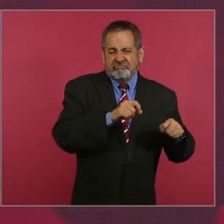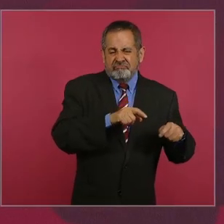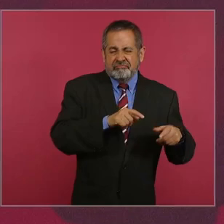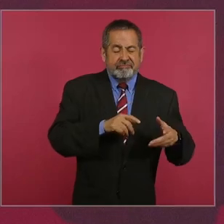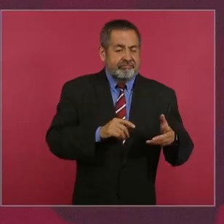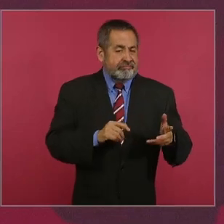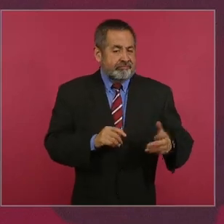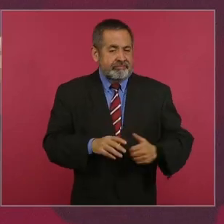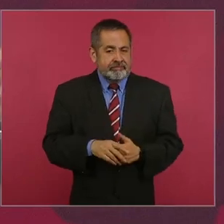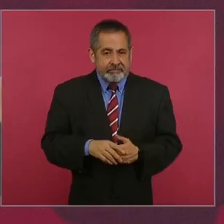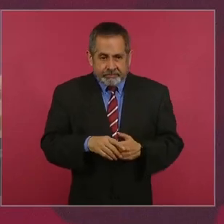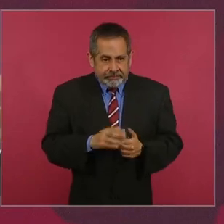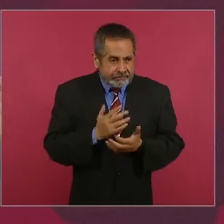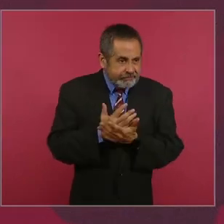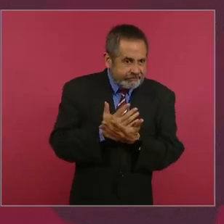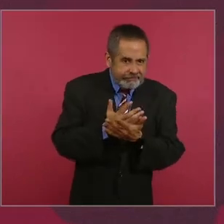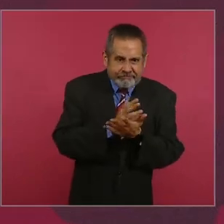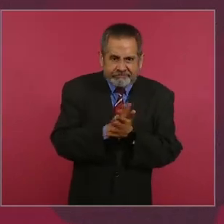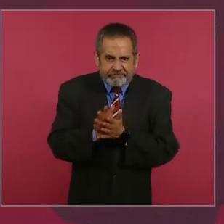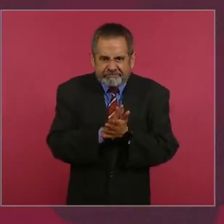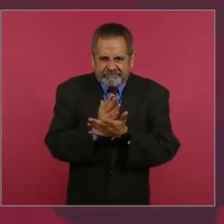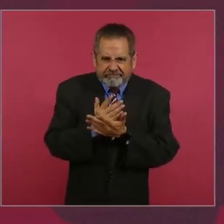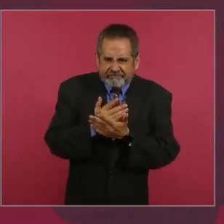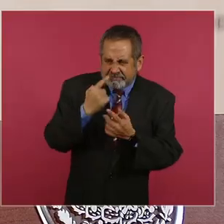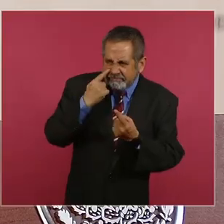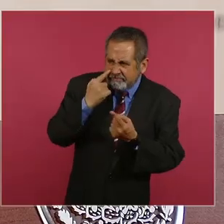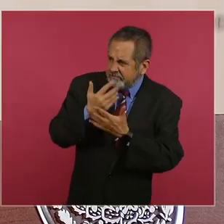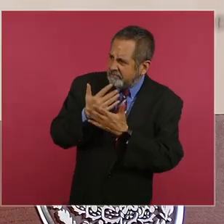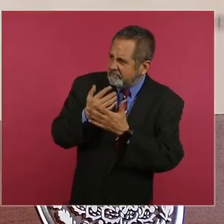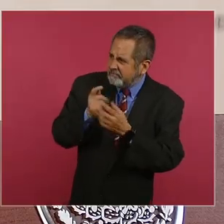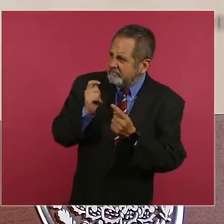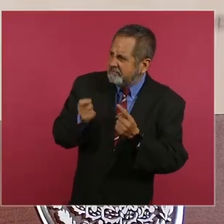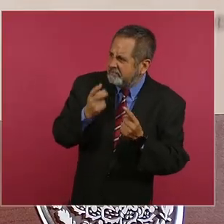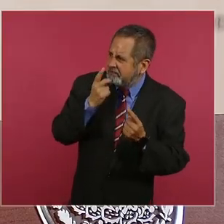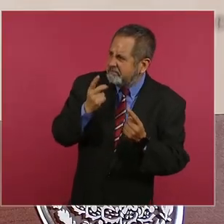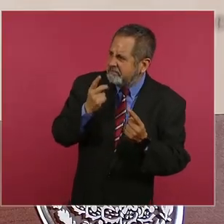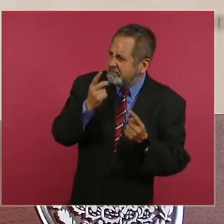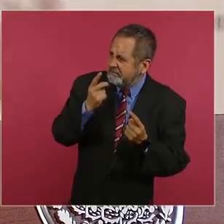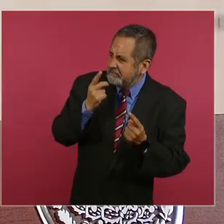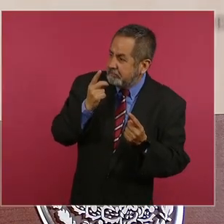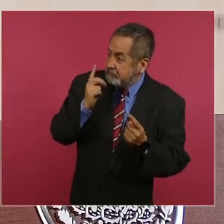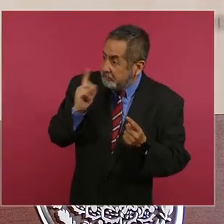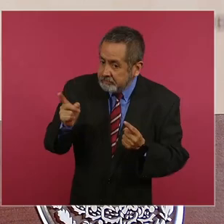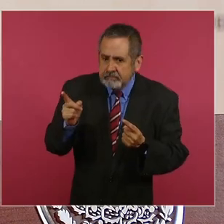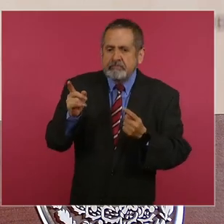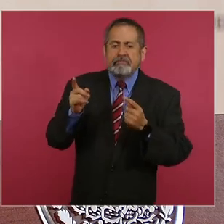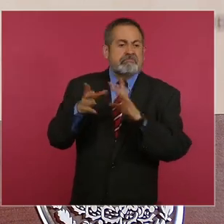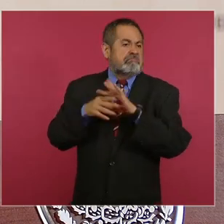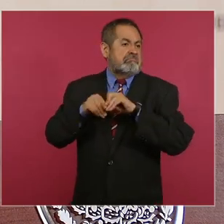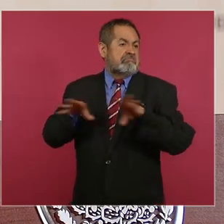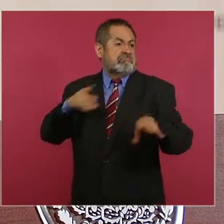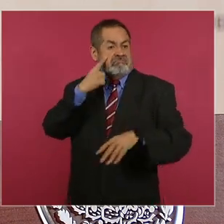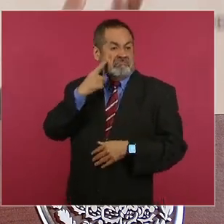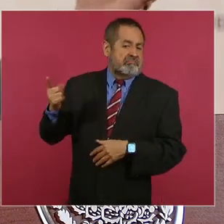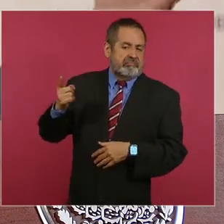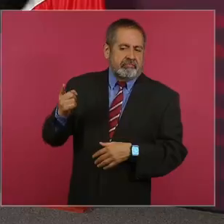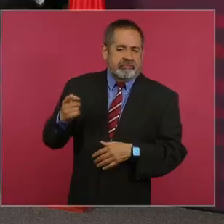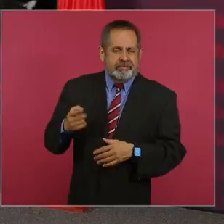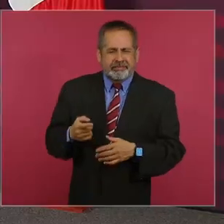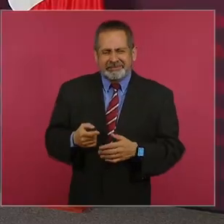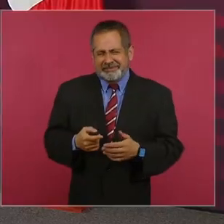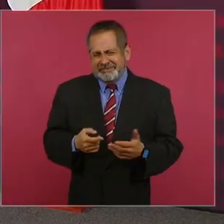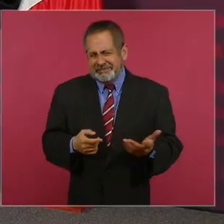que están ahí esperando. nada más decir ya